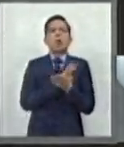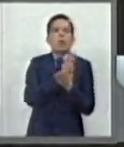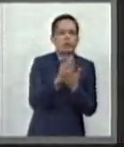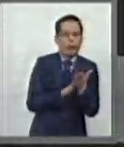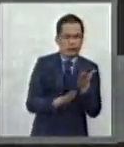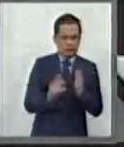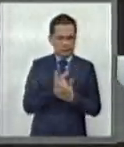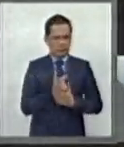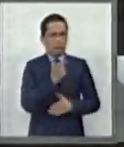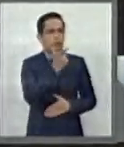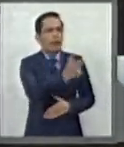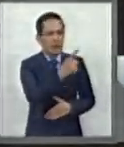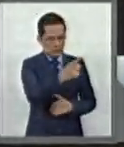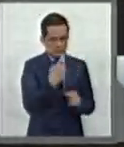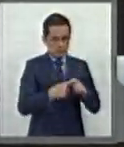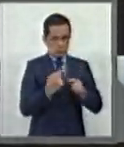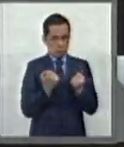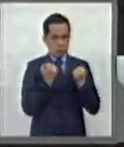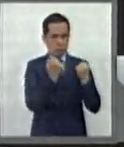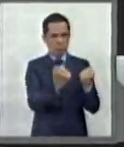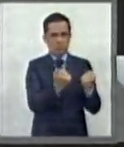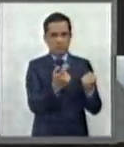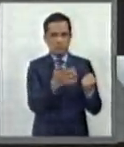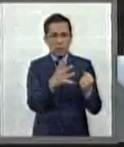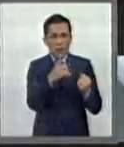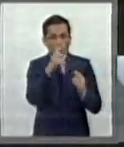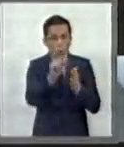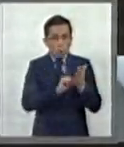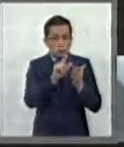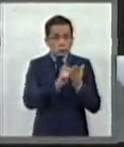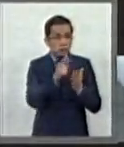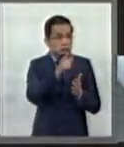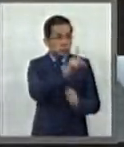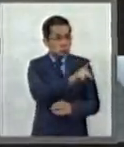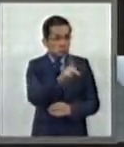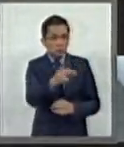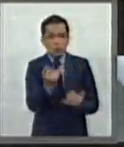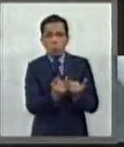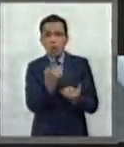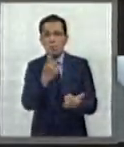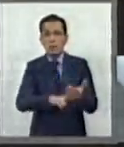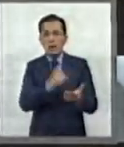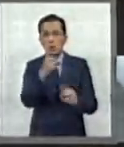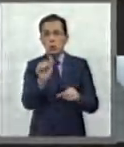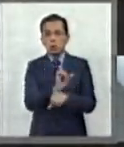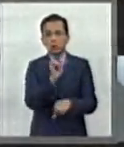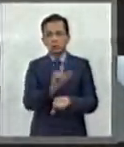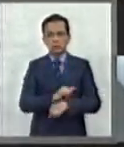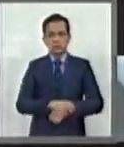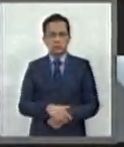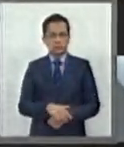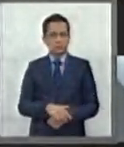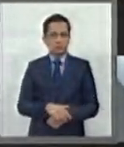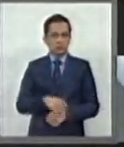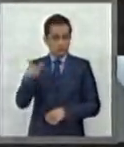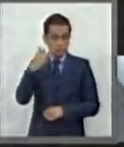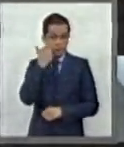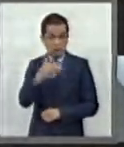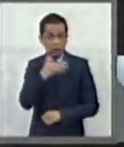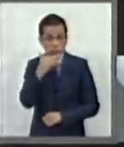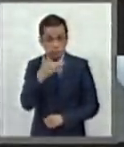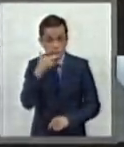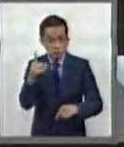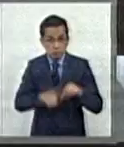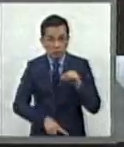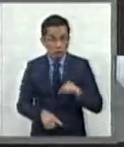al chofer mensualmente lo que valía el carro que manejaba. Quienes prometen combatir la corrupción